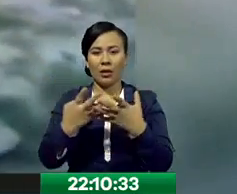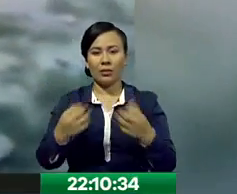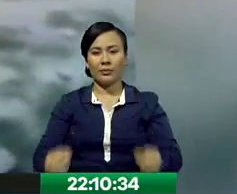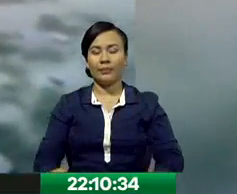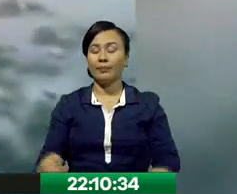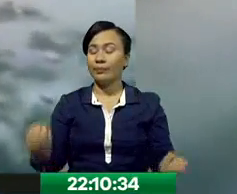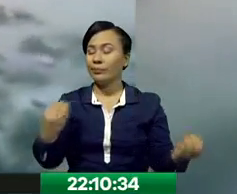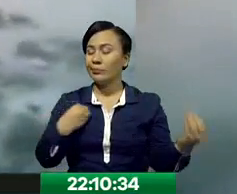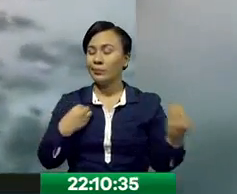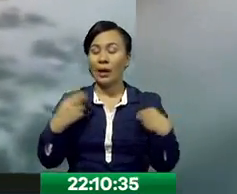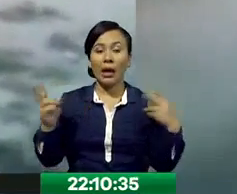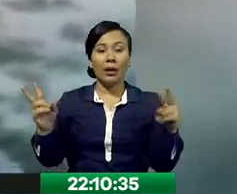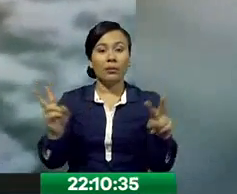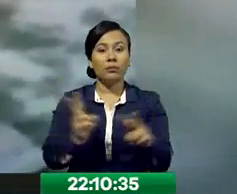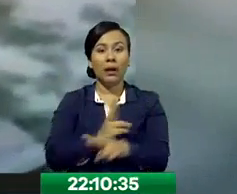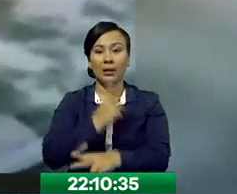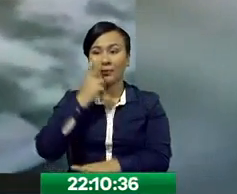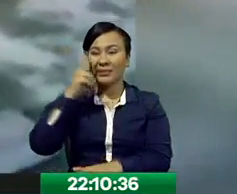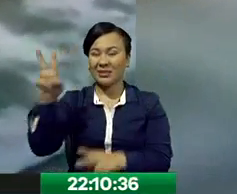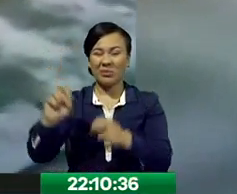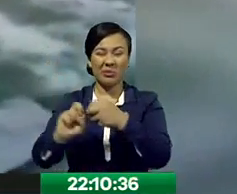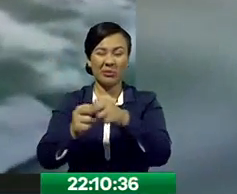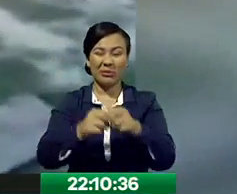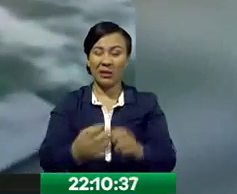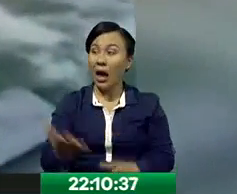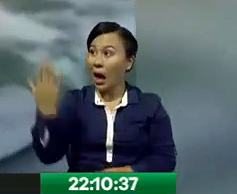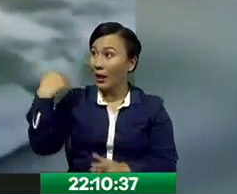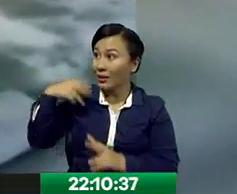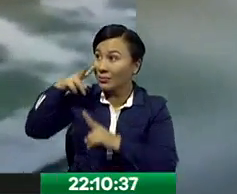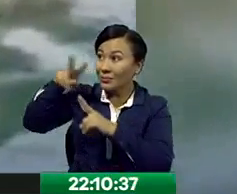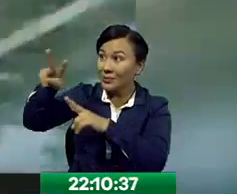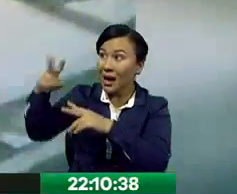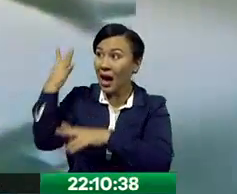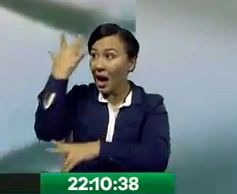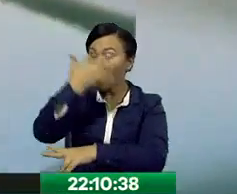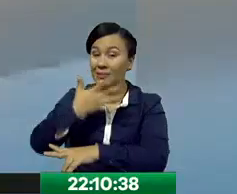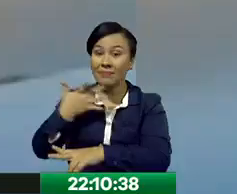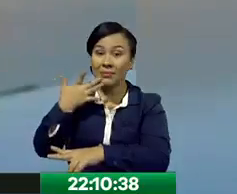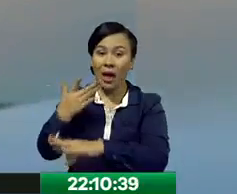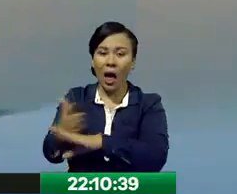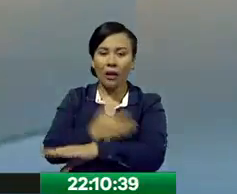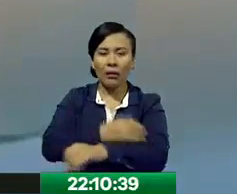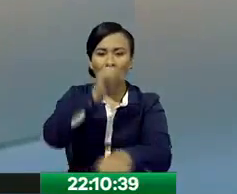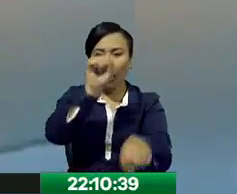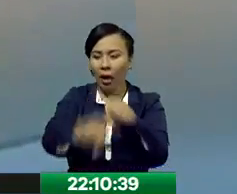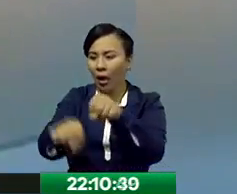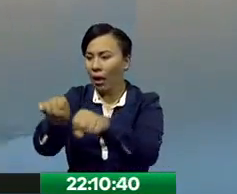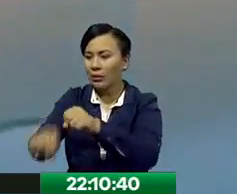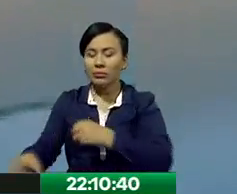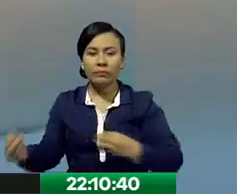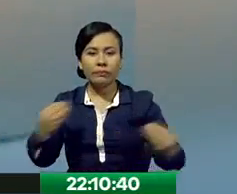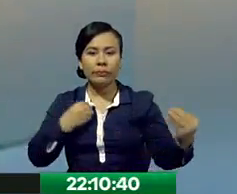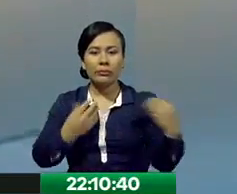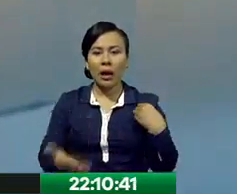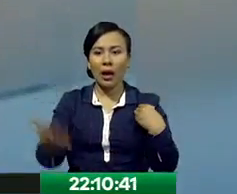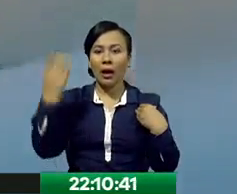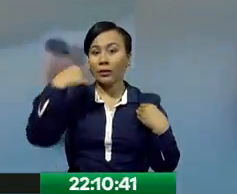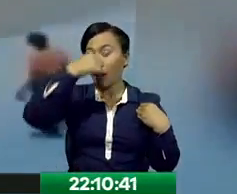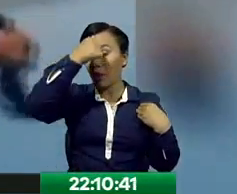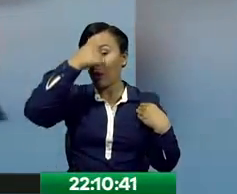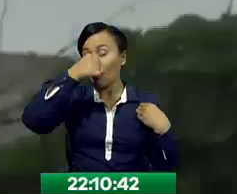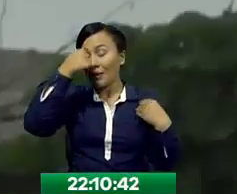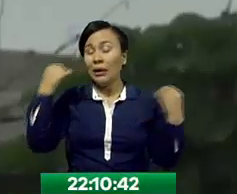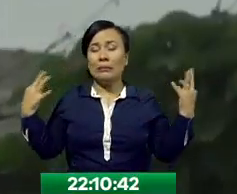Los hechos violentos protagonizados por internos de la cárcel de Esmeraldas dejaron daños materiales, heridos y muertos. Desde el pasado domingo los presos